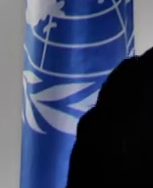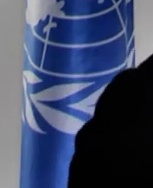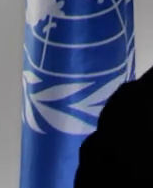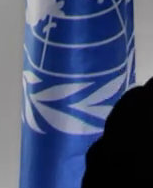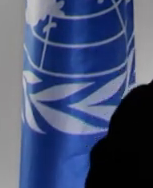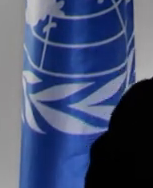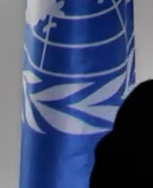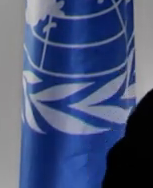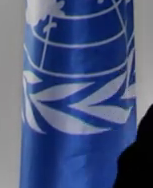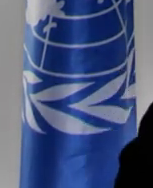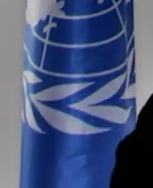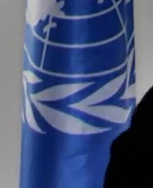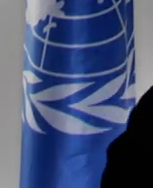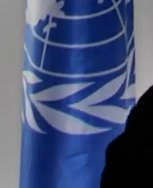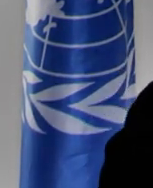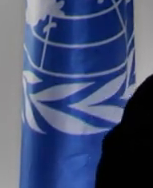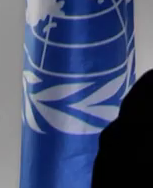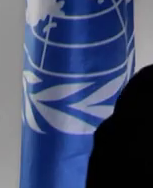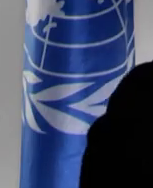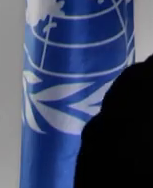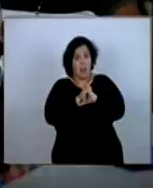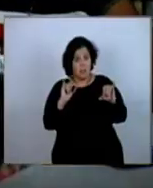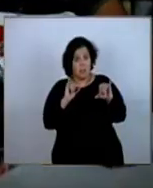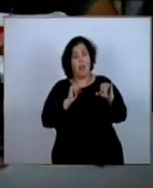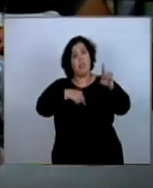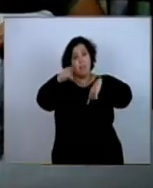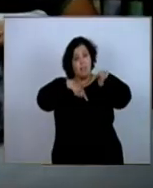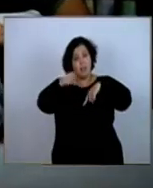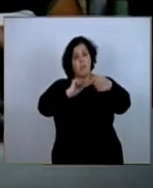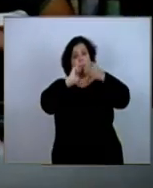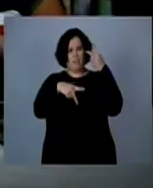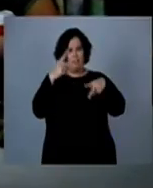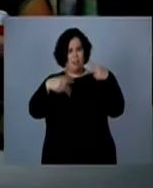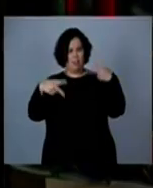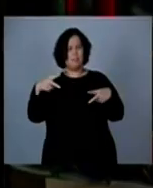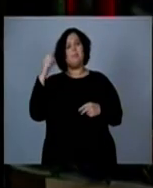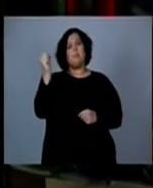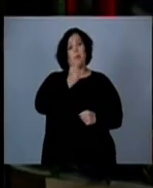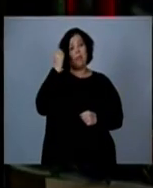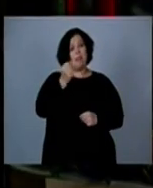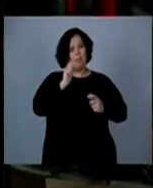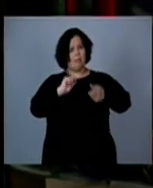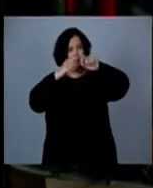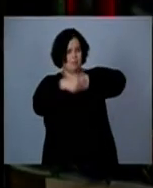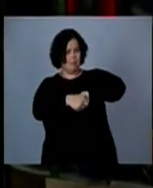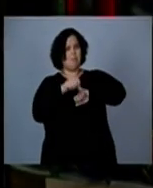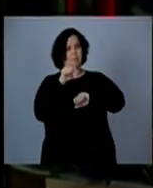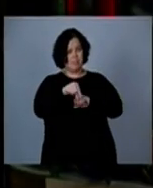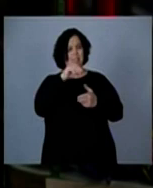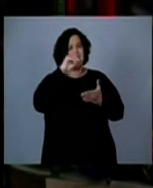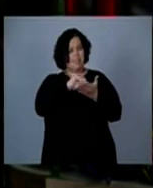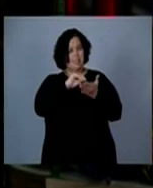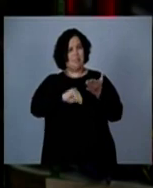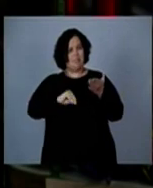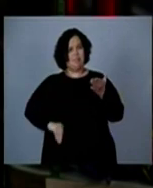esto tiene que ver con los derechos fundamentales que hemos aceptado como sociedad. Son temas que en algunos casos son nuevos, no son